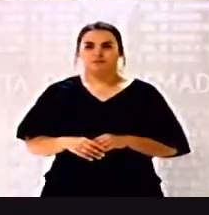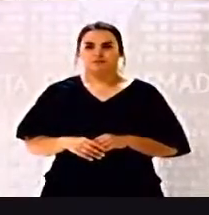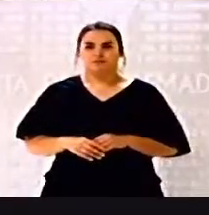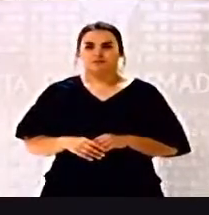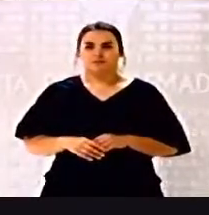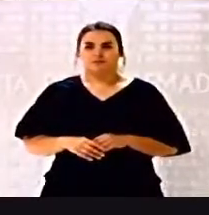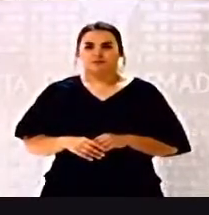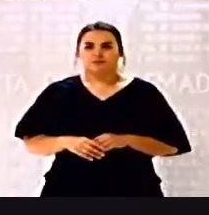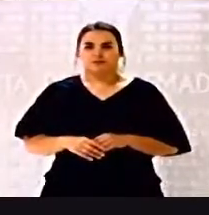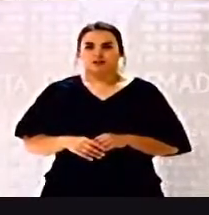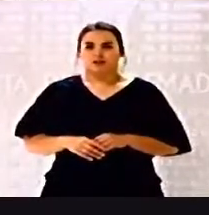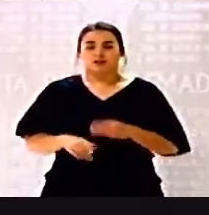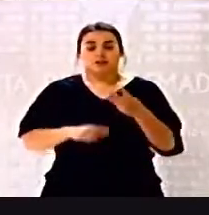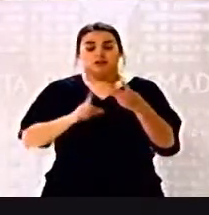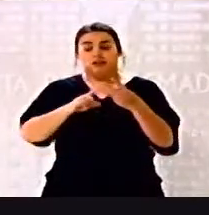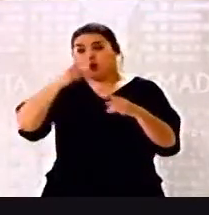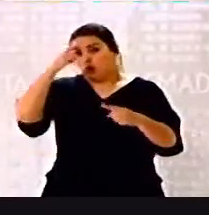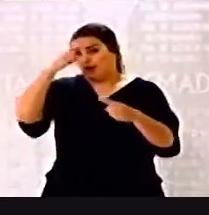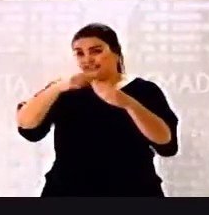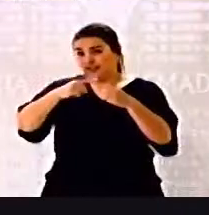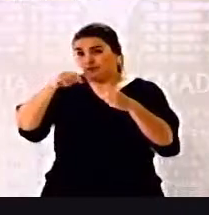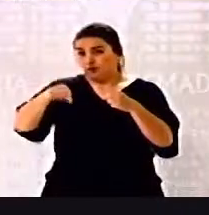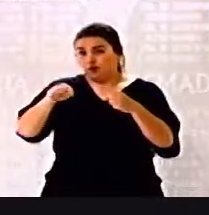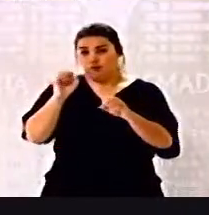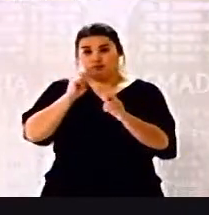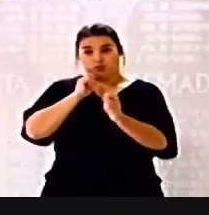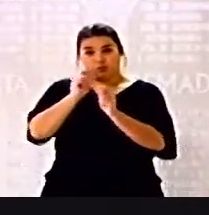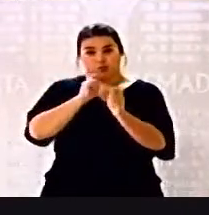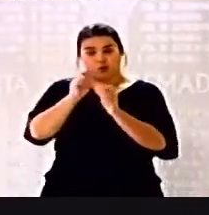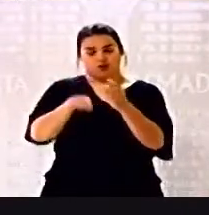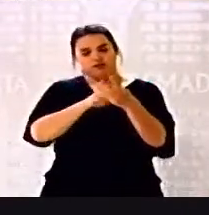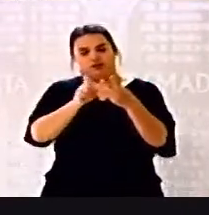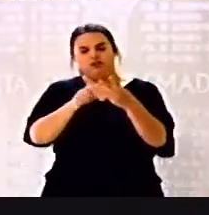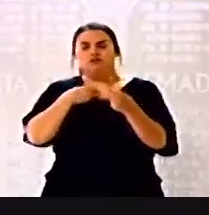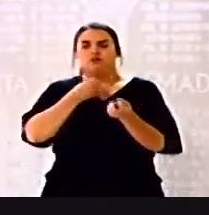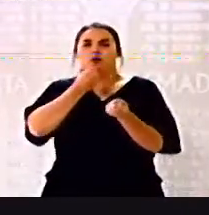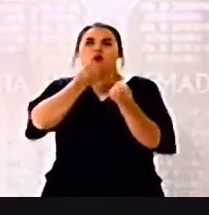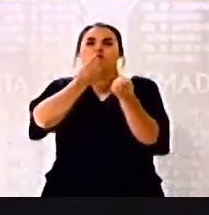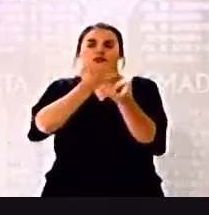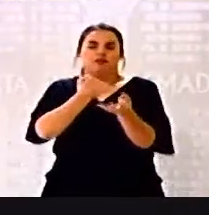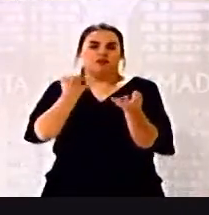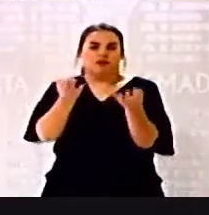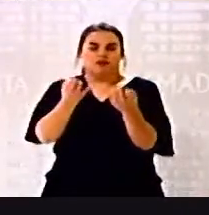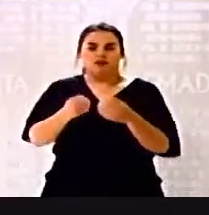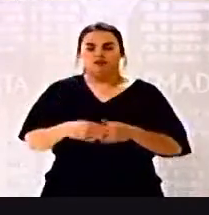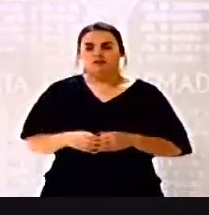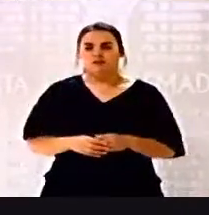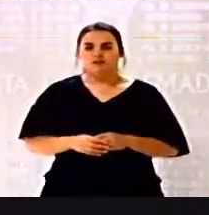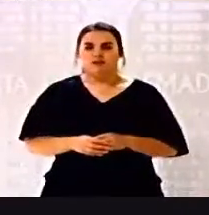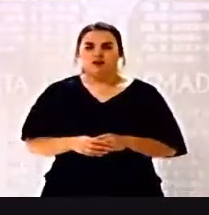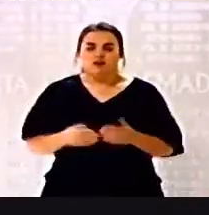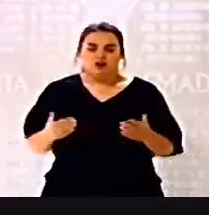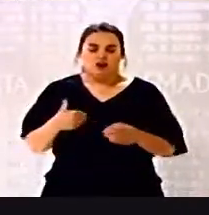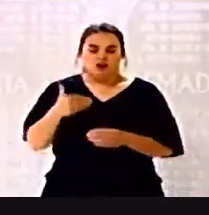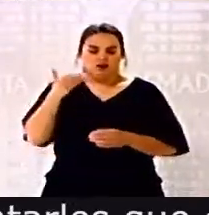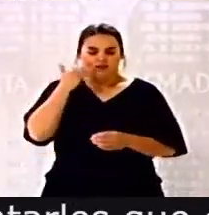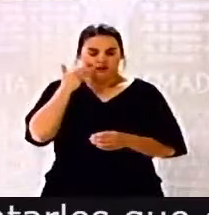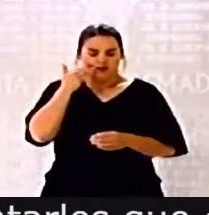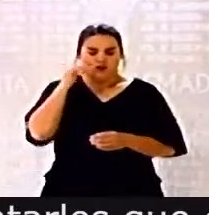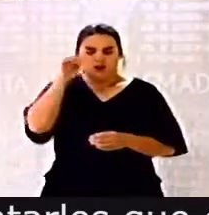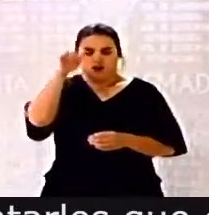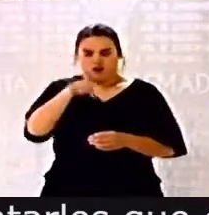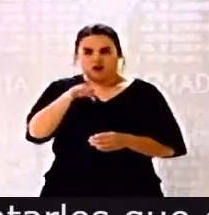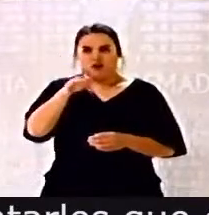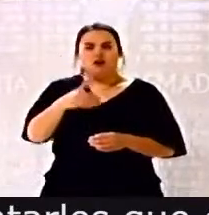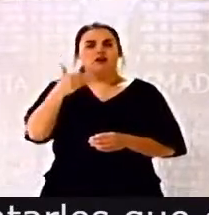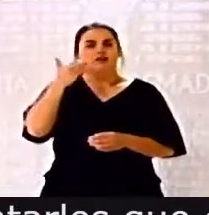Y el tercer objetivo que tenía esta rueda de prensa era comentarles que con fecha de hoy,